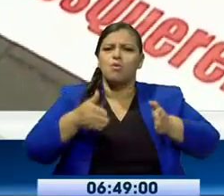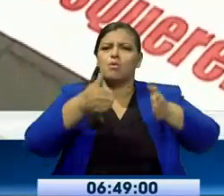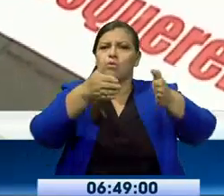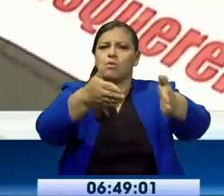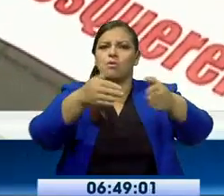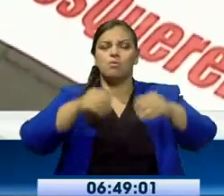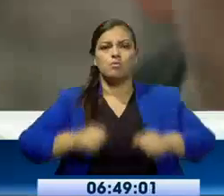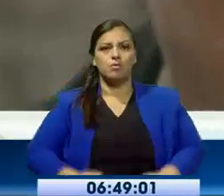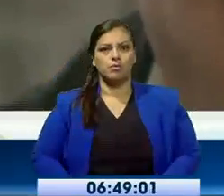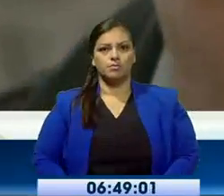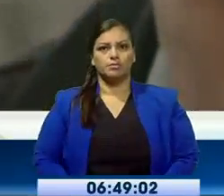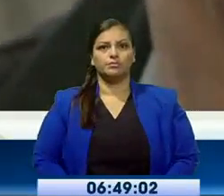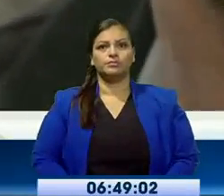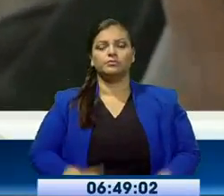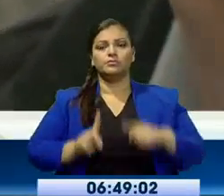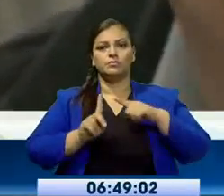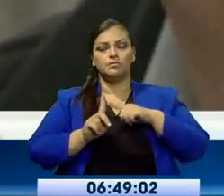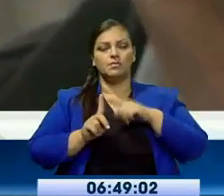fueron asesinados.